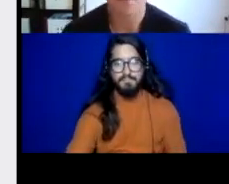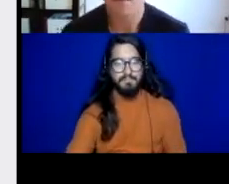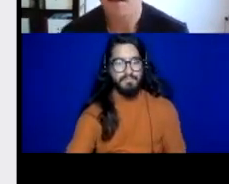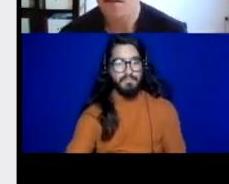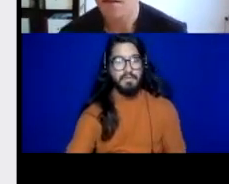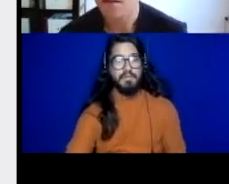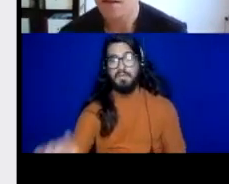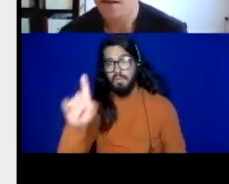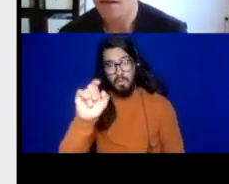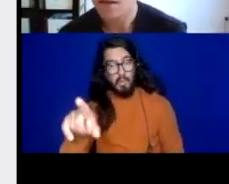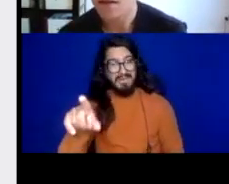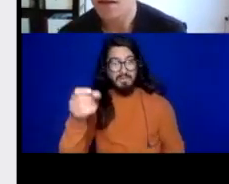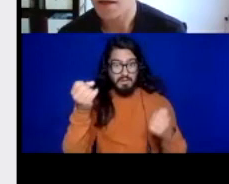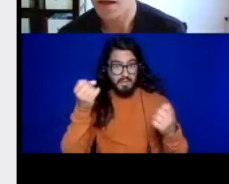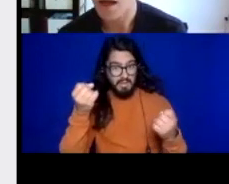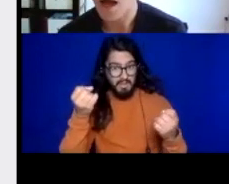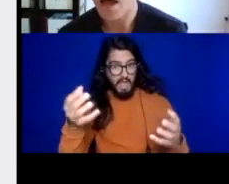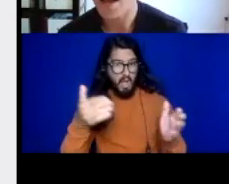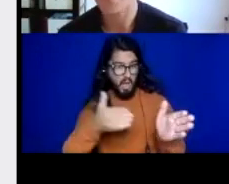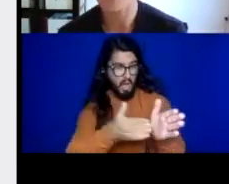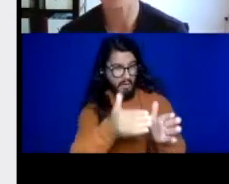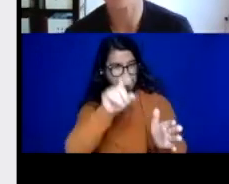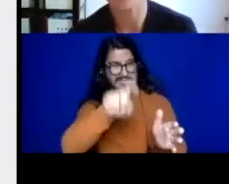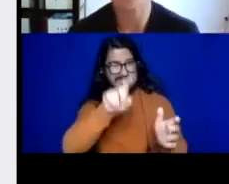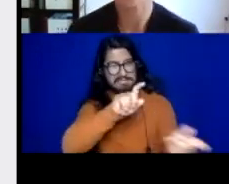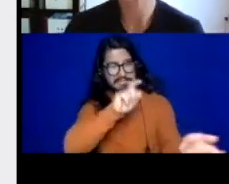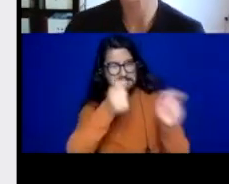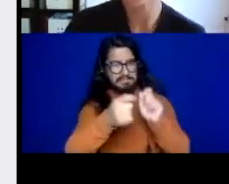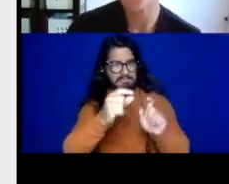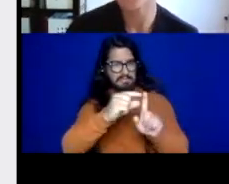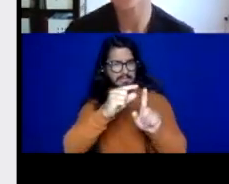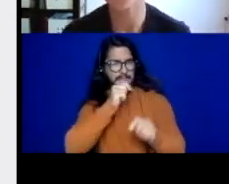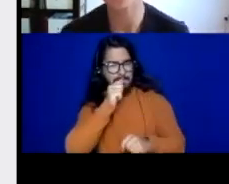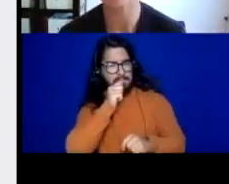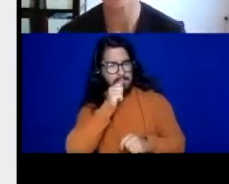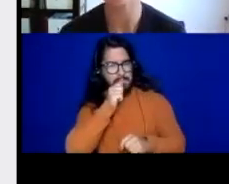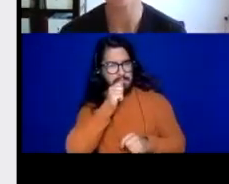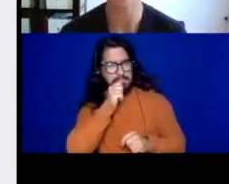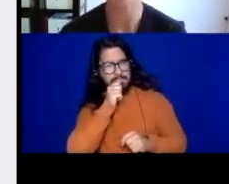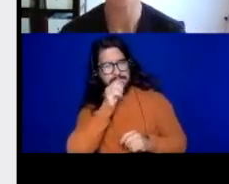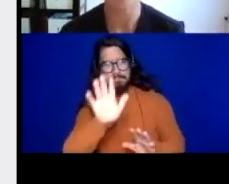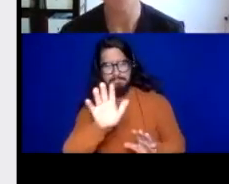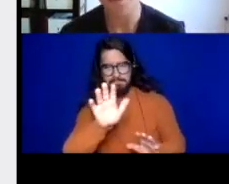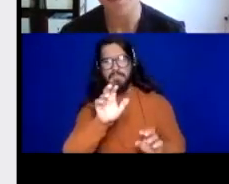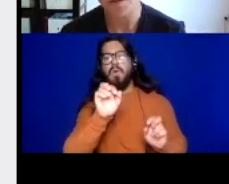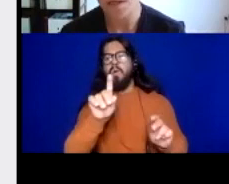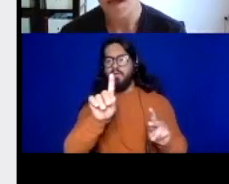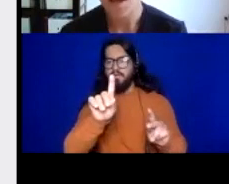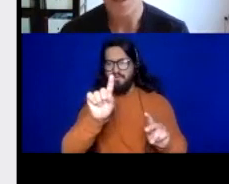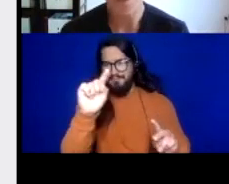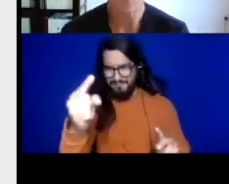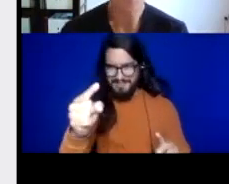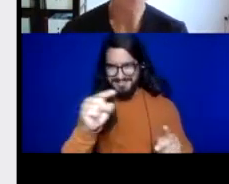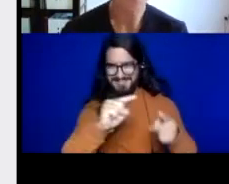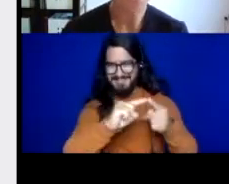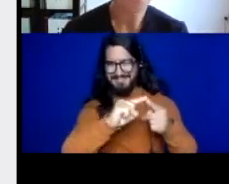¿Cuán frecuentemente debemos cambiar contraseñas? Gran pregunta. Estas son grandes preguntas. Bueno, vamos a comenzar. ¿Cuán frecuentemente